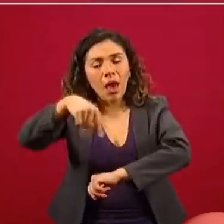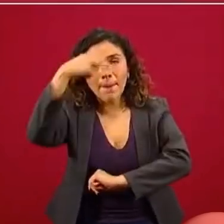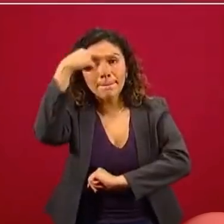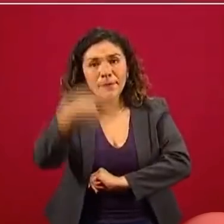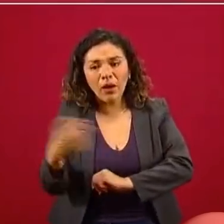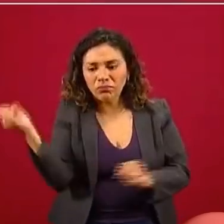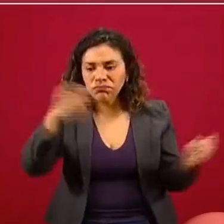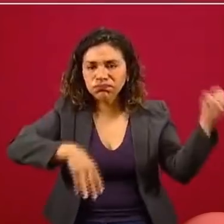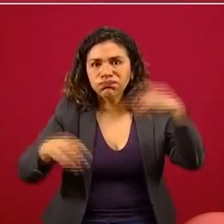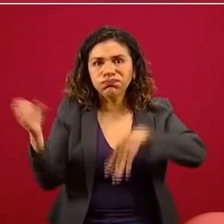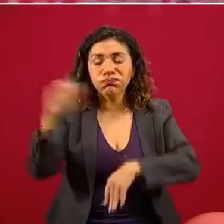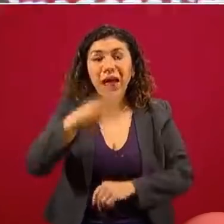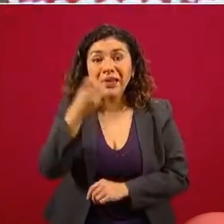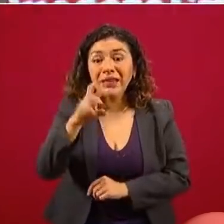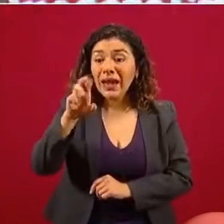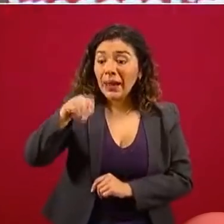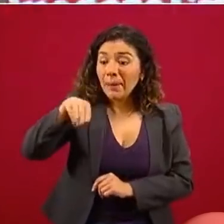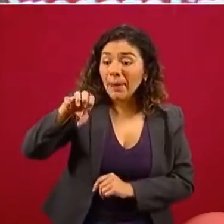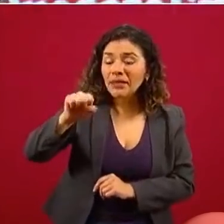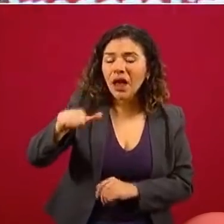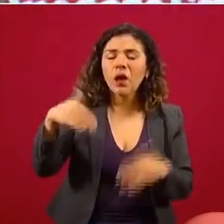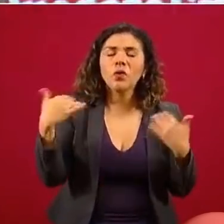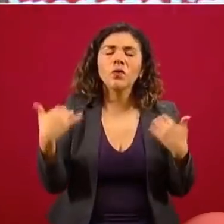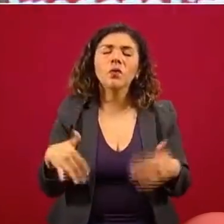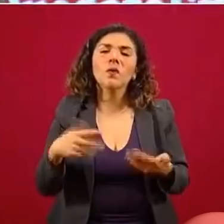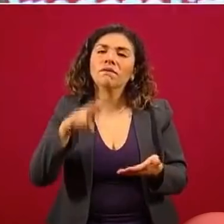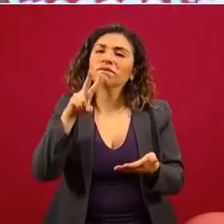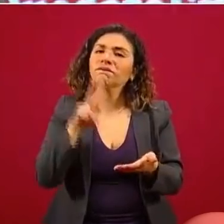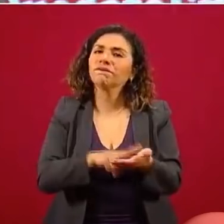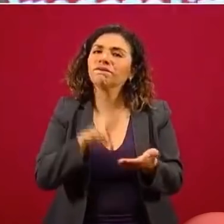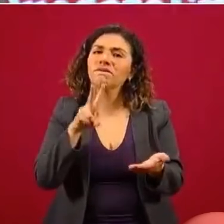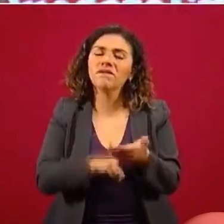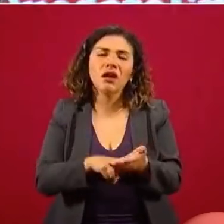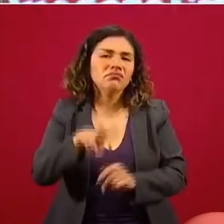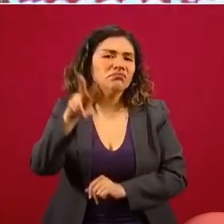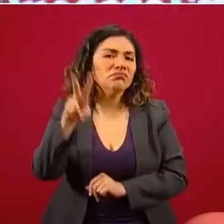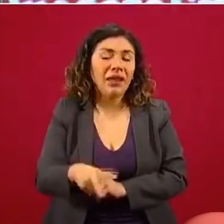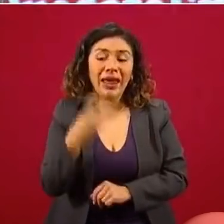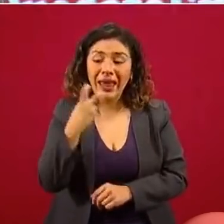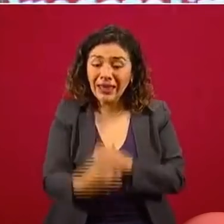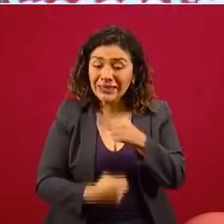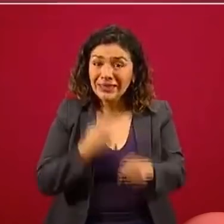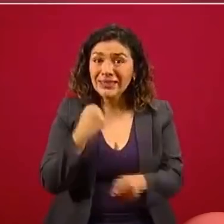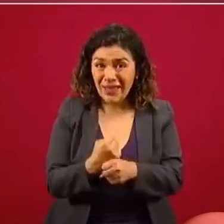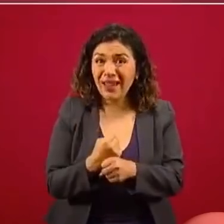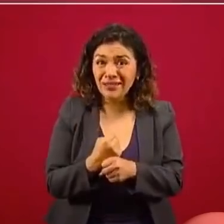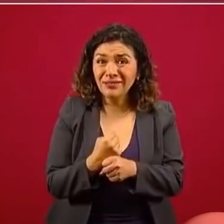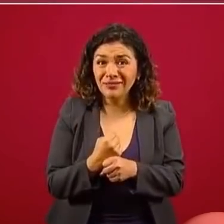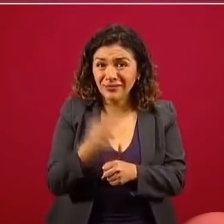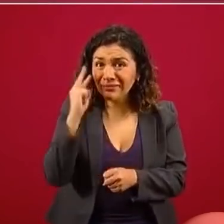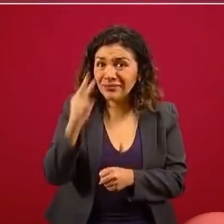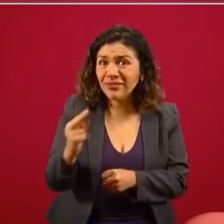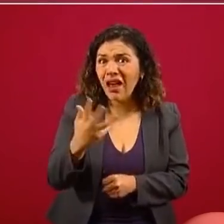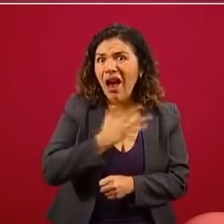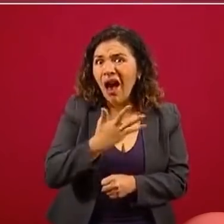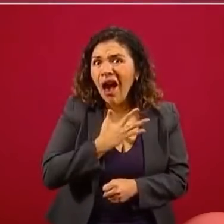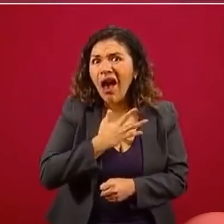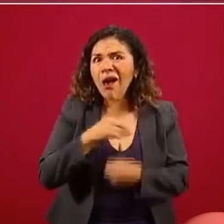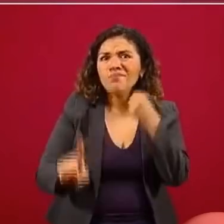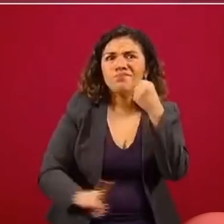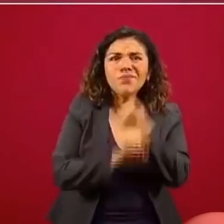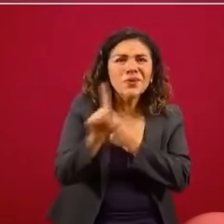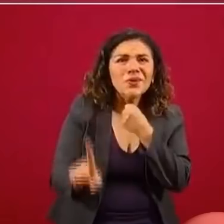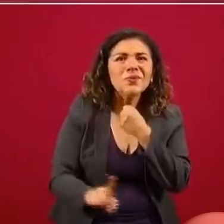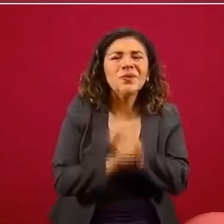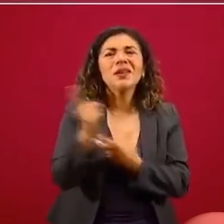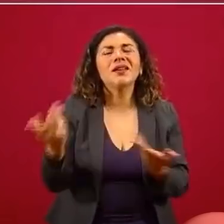México, y esas remesas son una bendición. Este año, a pesar de la